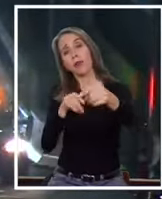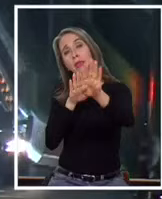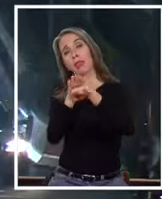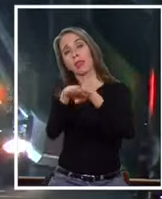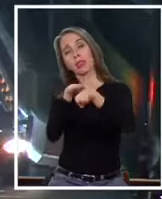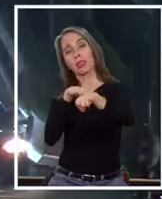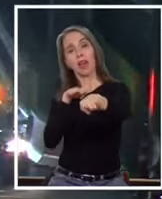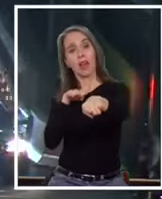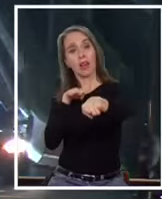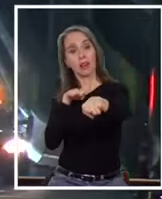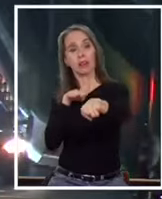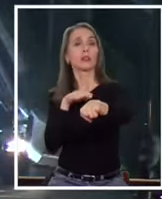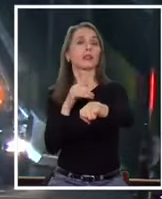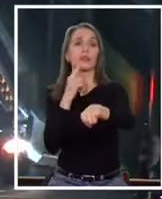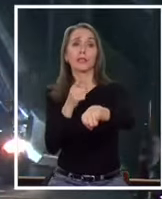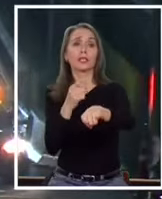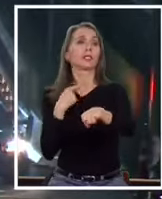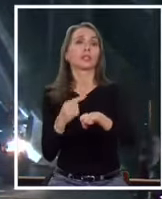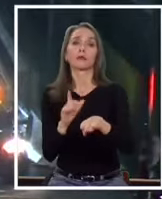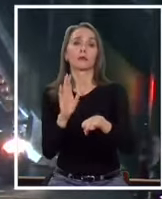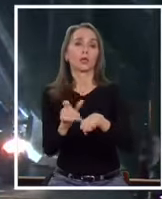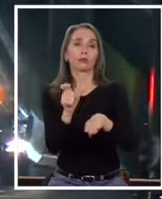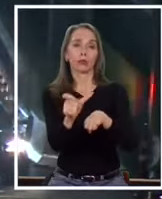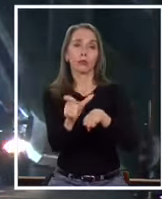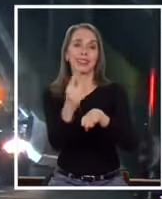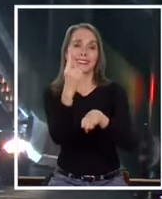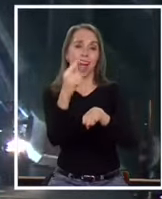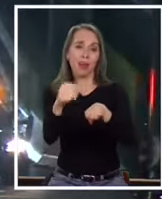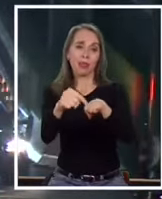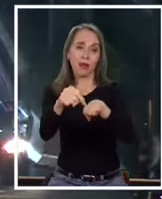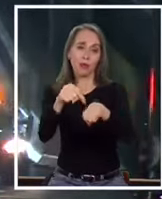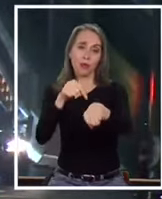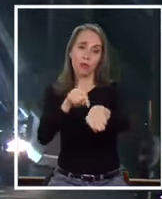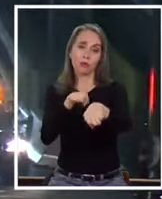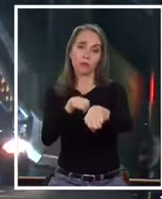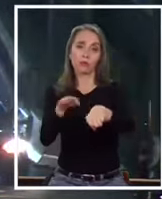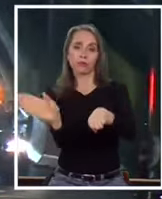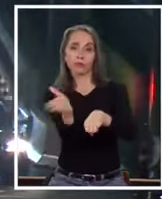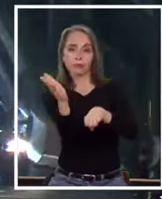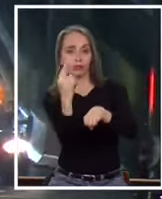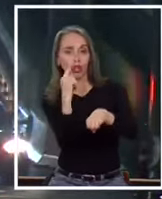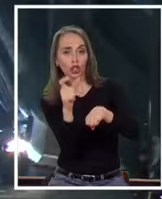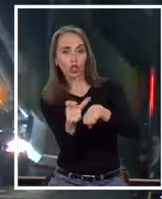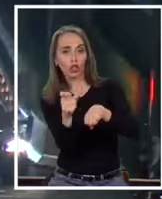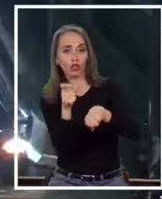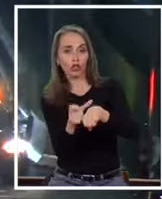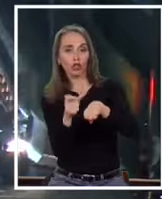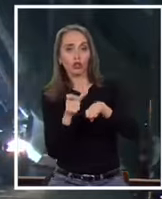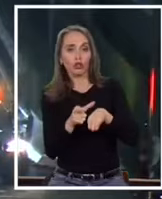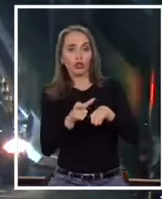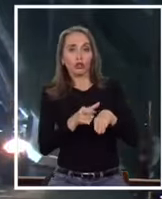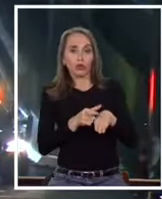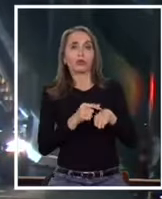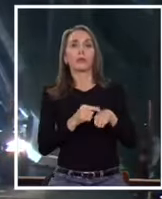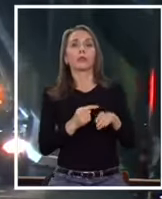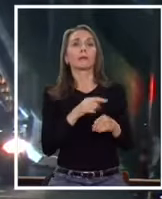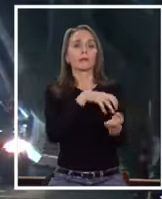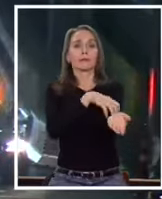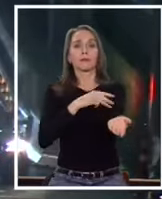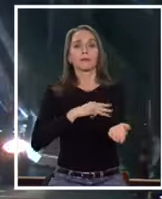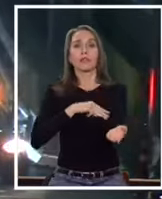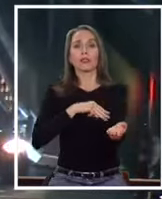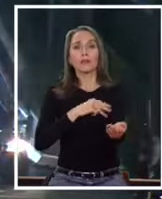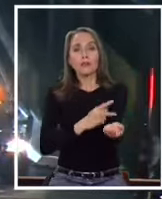no va a levantar este cordón y va a hacer la fiscalización de todos los vehículos que salen desde la región metropolitana hacia el sur.